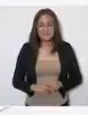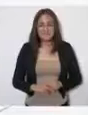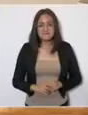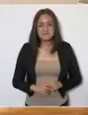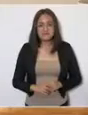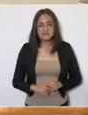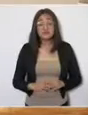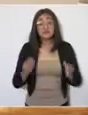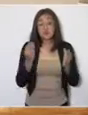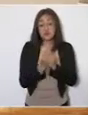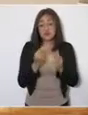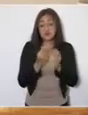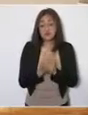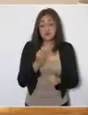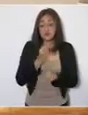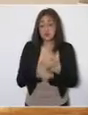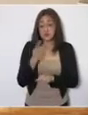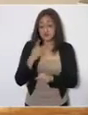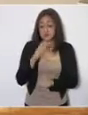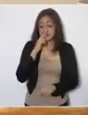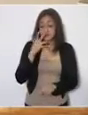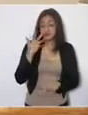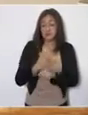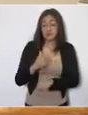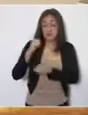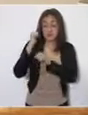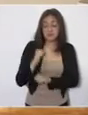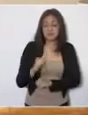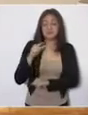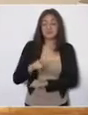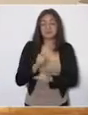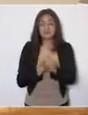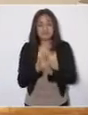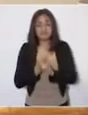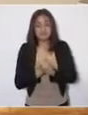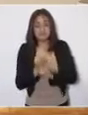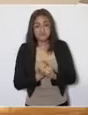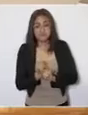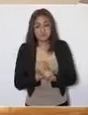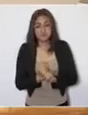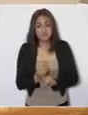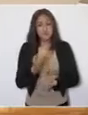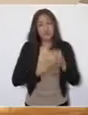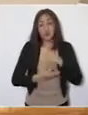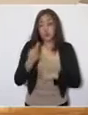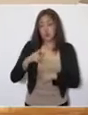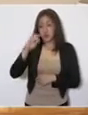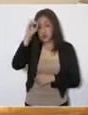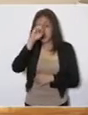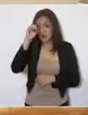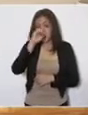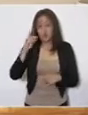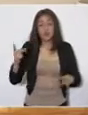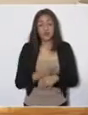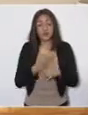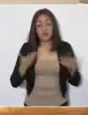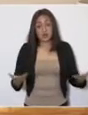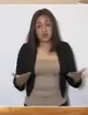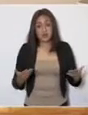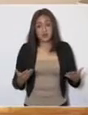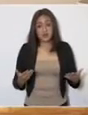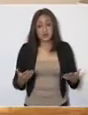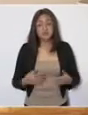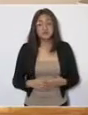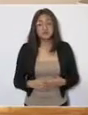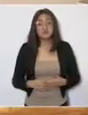es un asunto que está ya en manos de autoridades investigadoras todas las opiniones que que se viertan